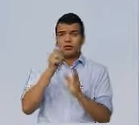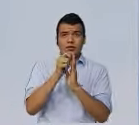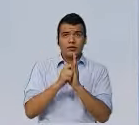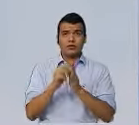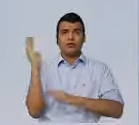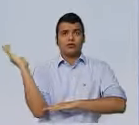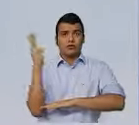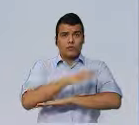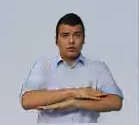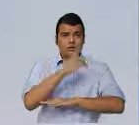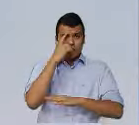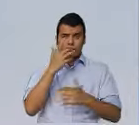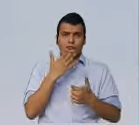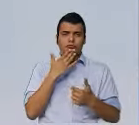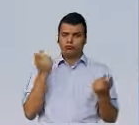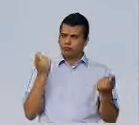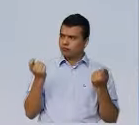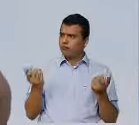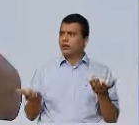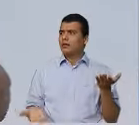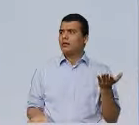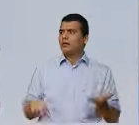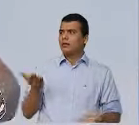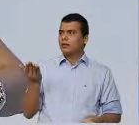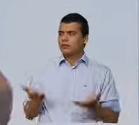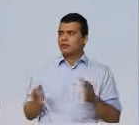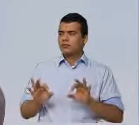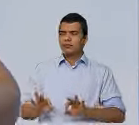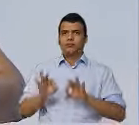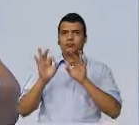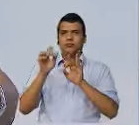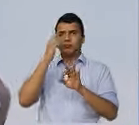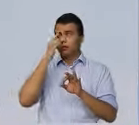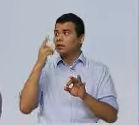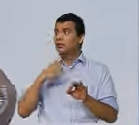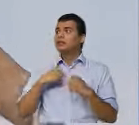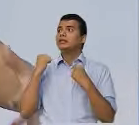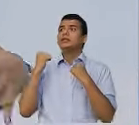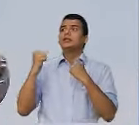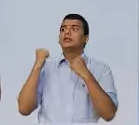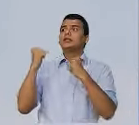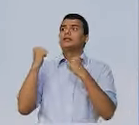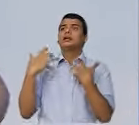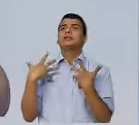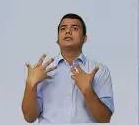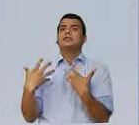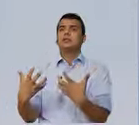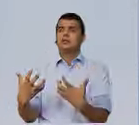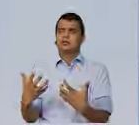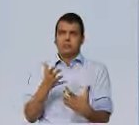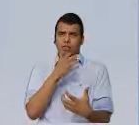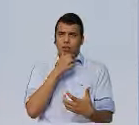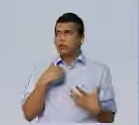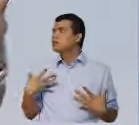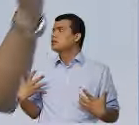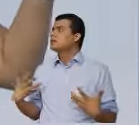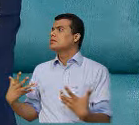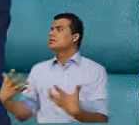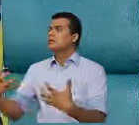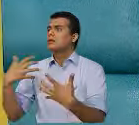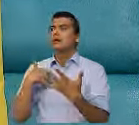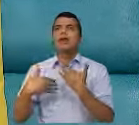porciones van a ser mucho más equilibradas y no vamos a tener como ese desespero y esas ganas de comernos absolutamente todo, y eso se da